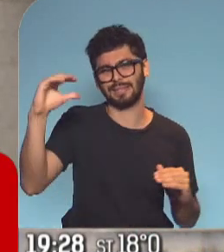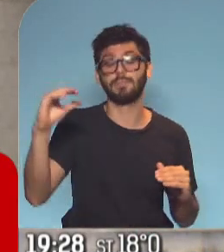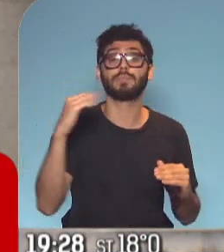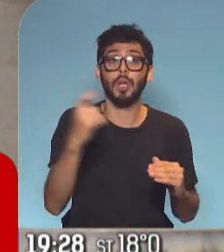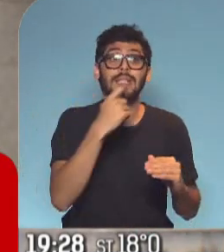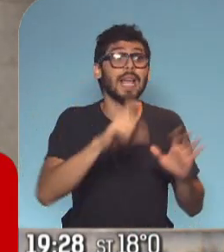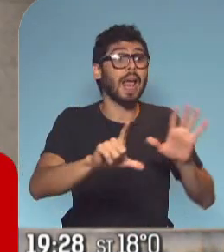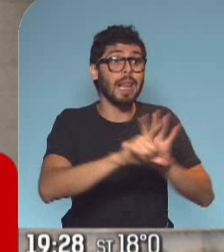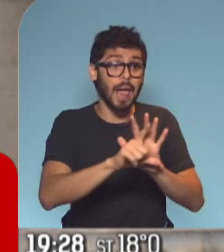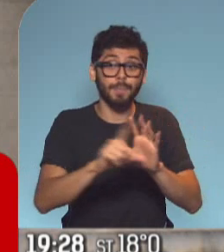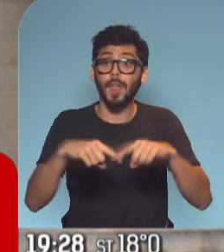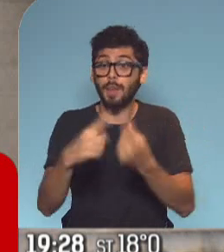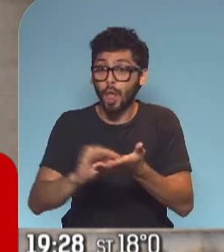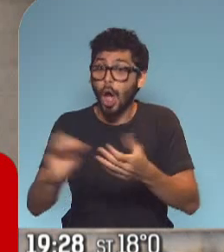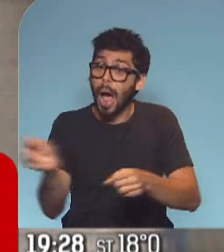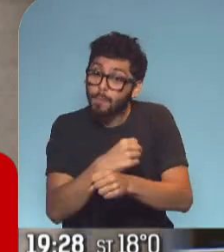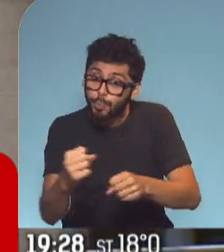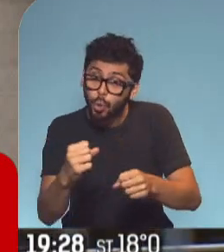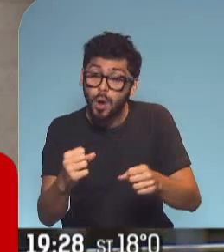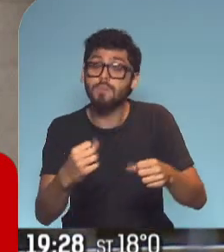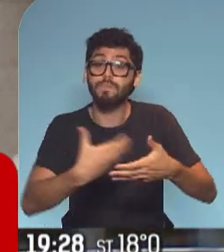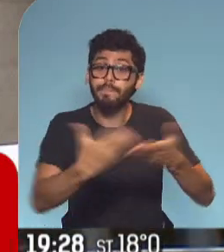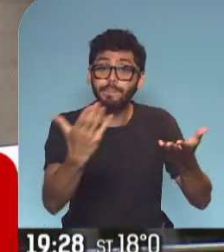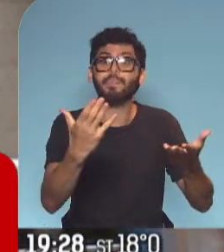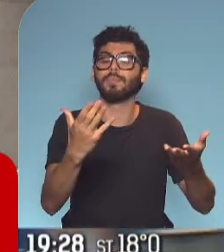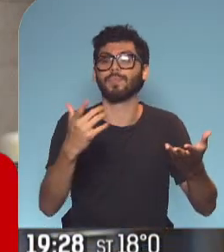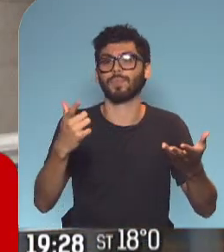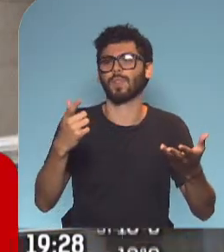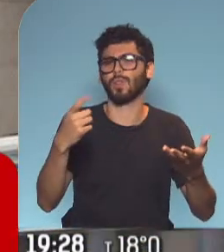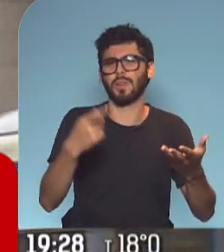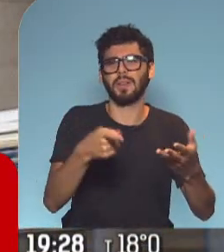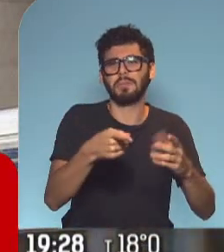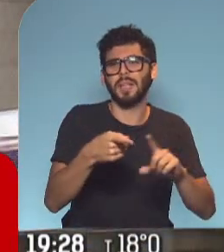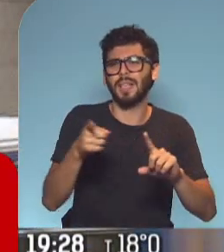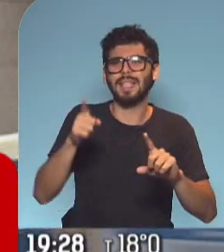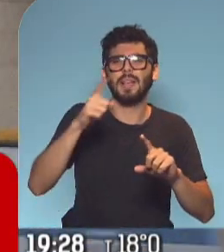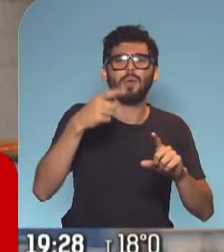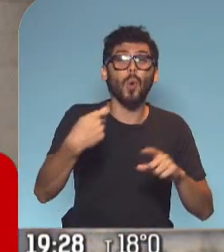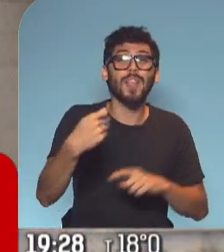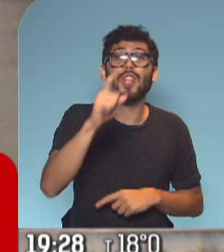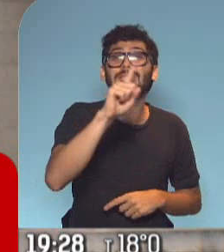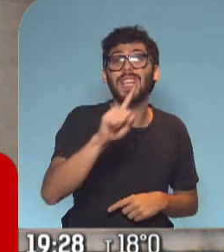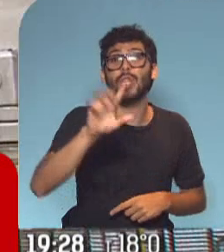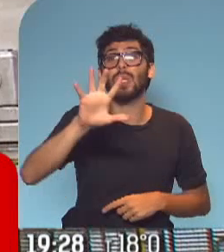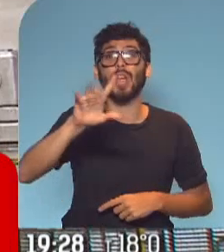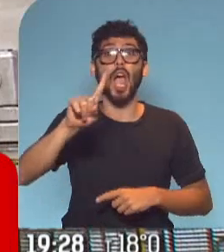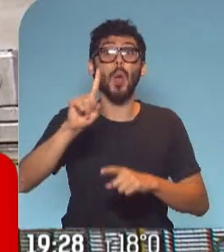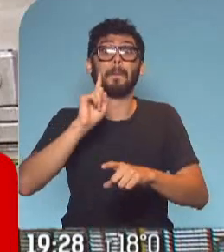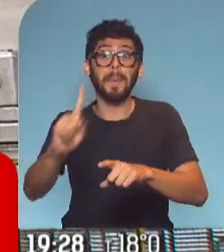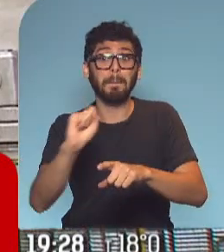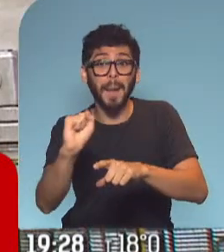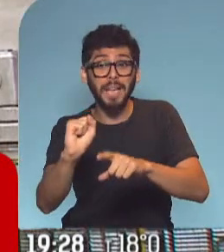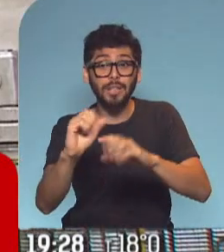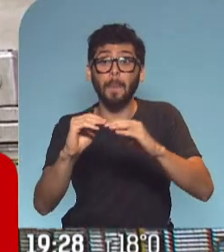dictamen en comisiones termina siendo sancionada vamos hablando de jubilaciones por encima de 252 mil pesos recién ahí van a empezar para es interesante